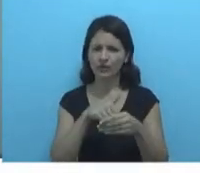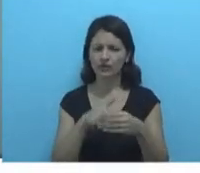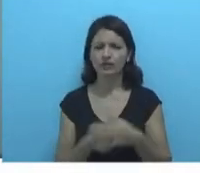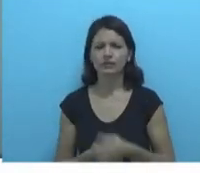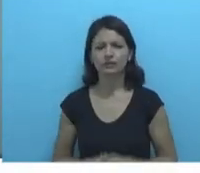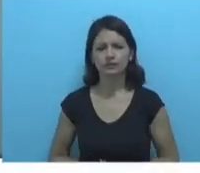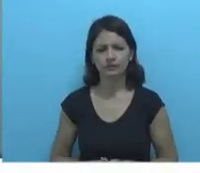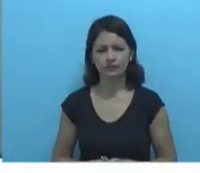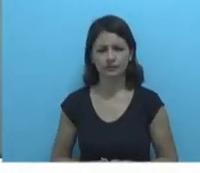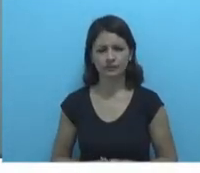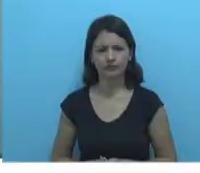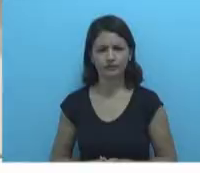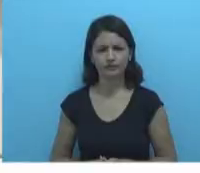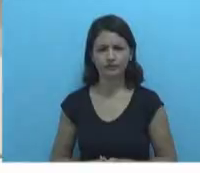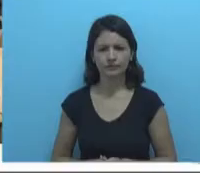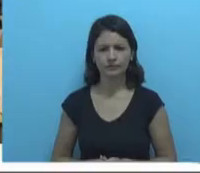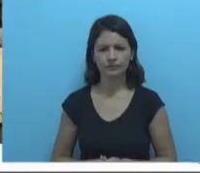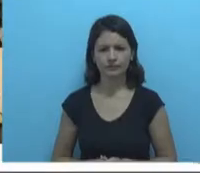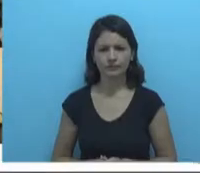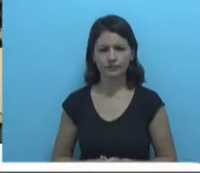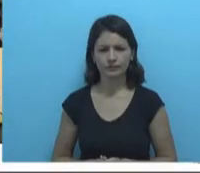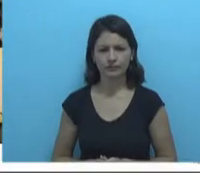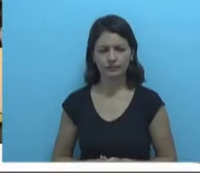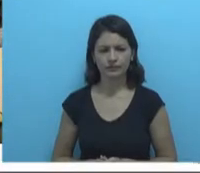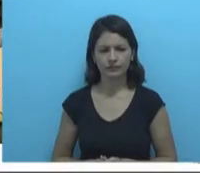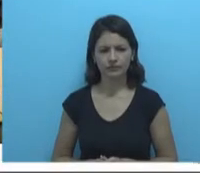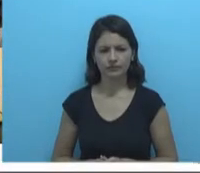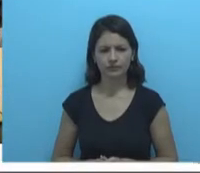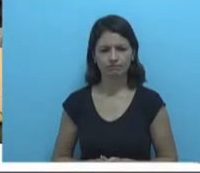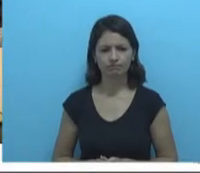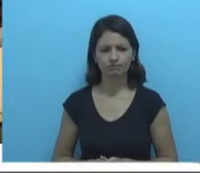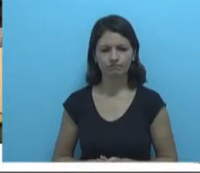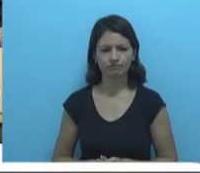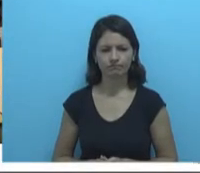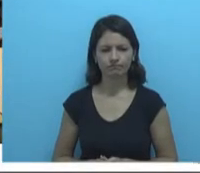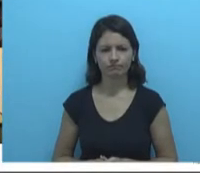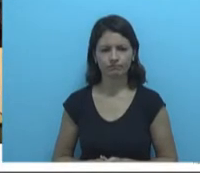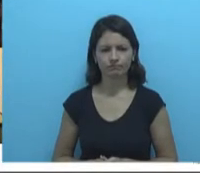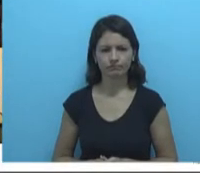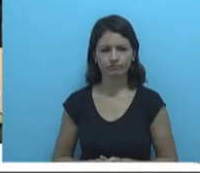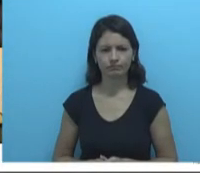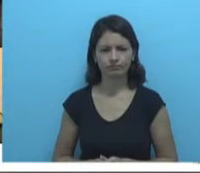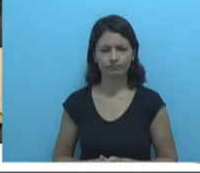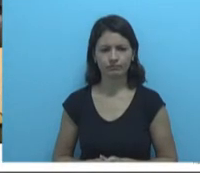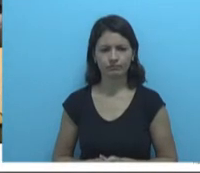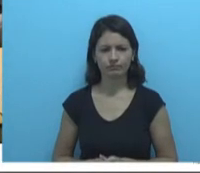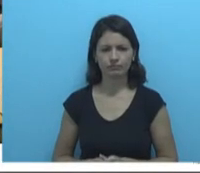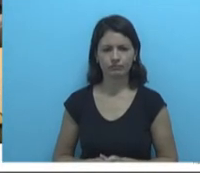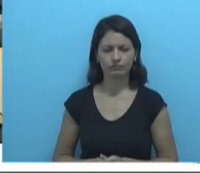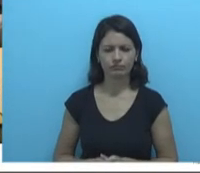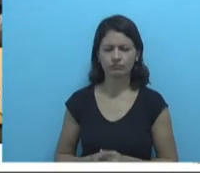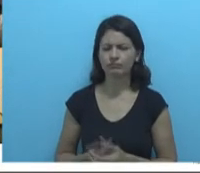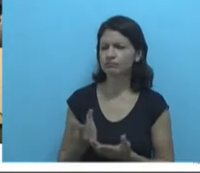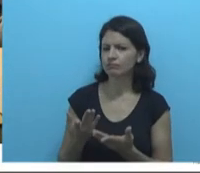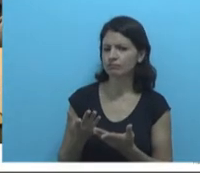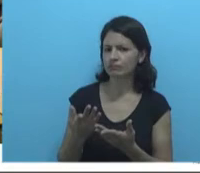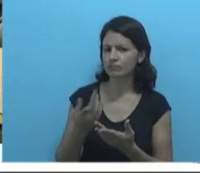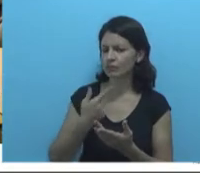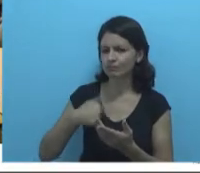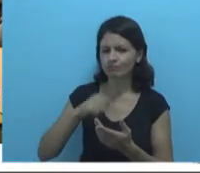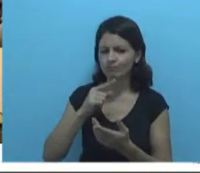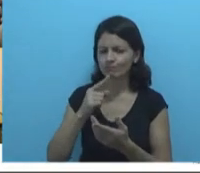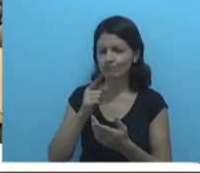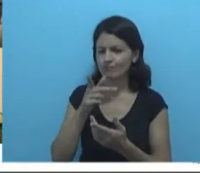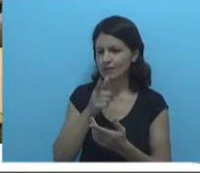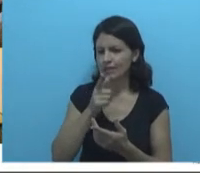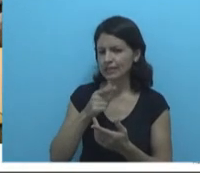palabra. Por eso, nosotros no lo tenemos claro que la labor parlamentaria se charló para que salga sobre tablas.